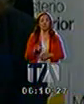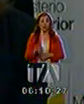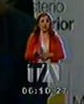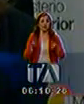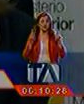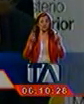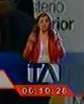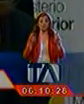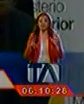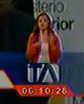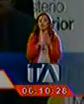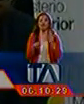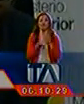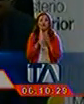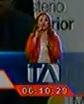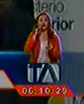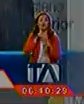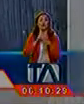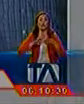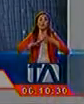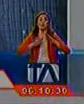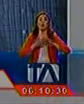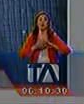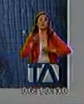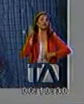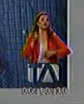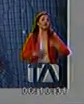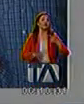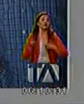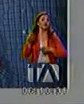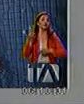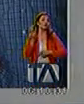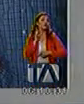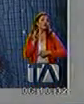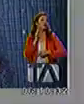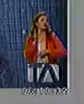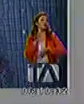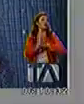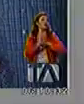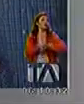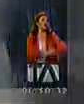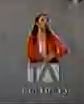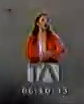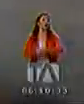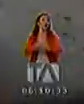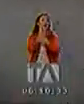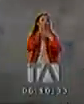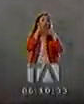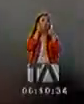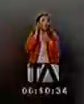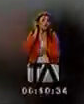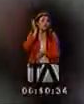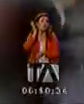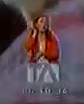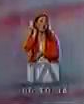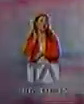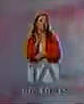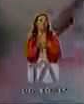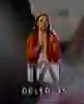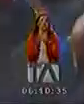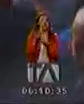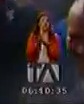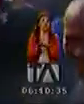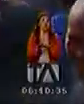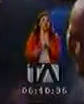un mensaje muy negativo para la comunidad. Las víctimas a un inicio habían sido detenidas por estafar a una señora. El pueblo